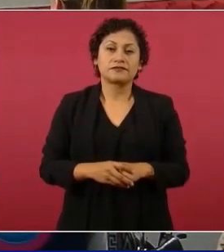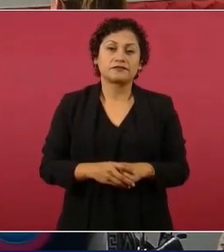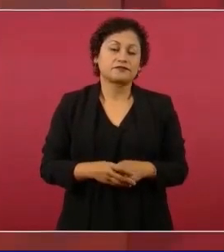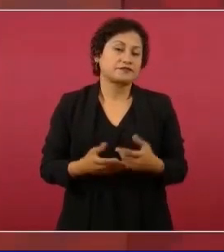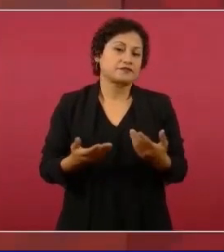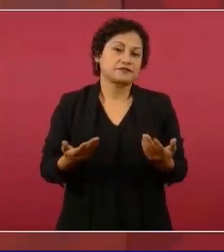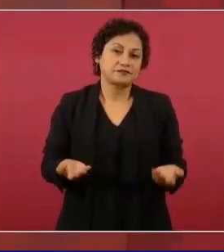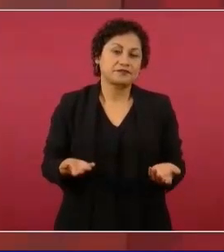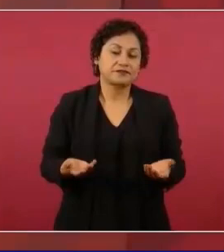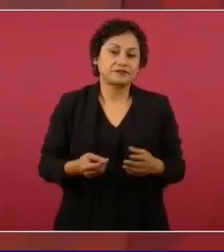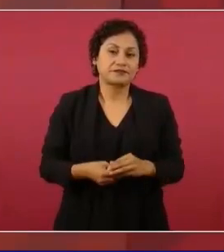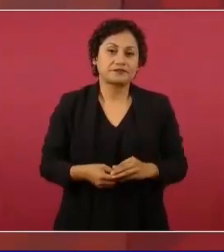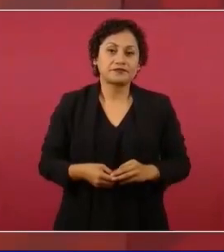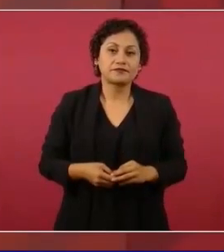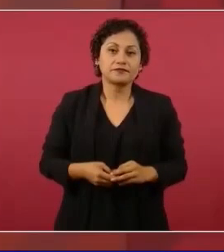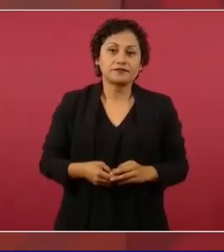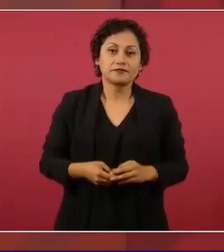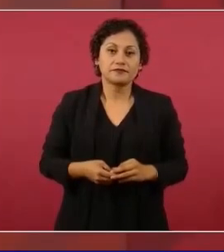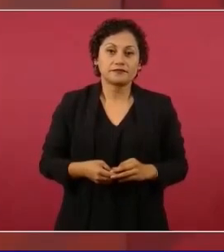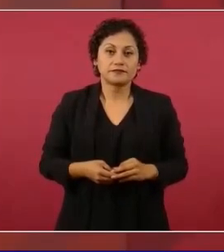Entonces,